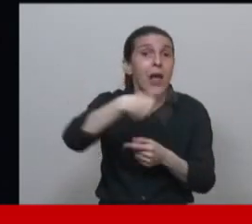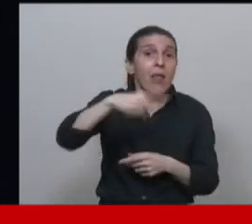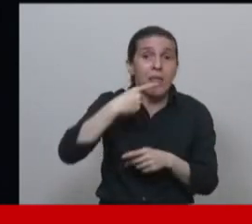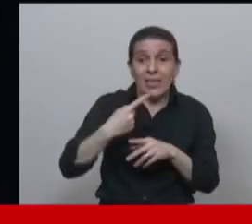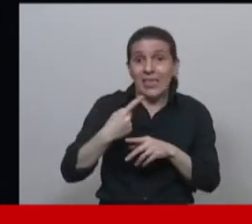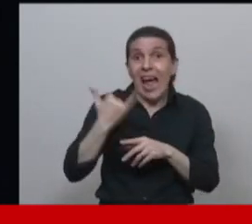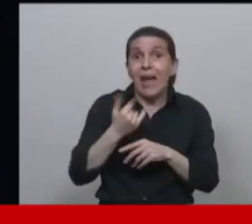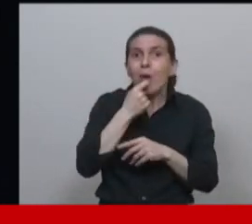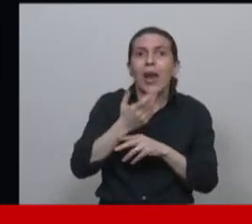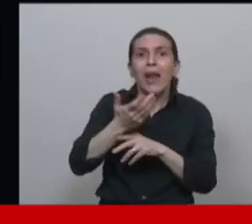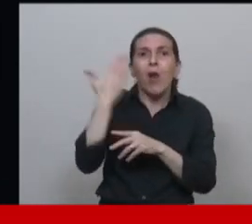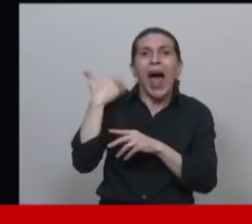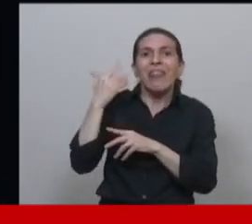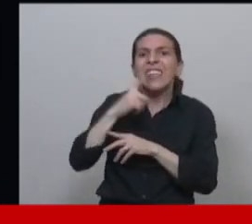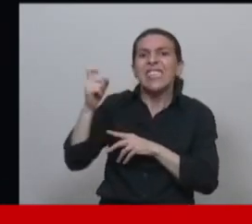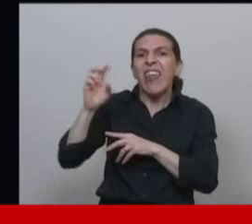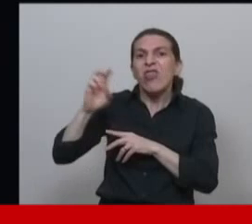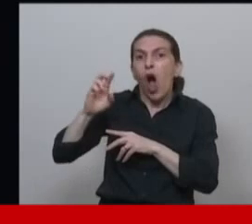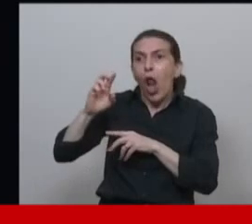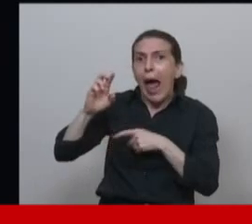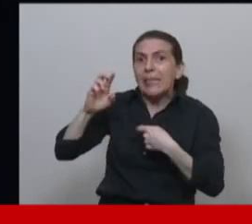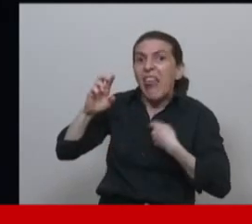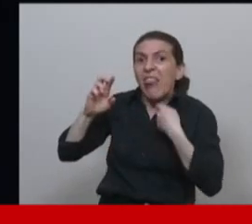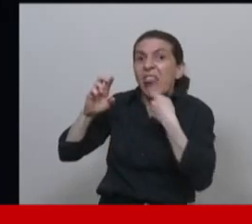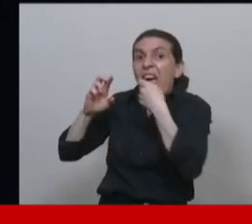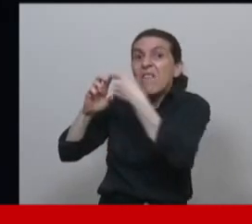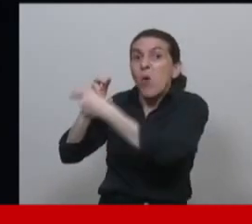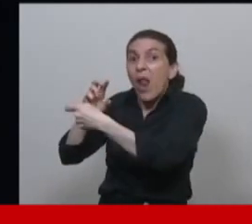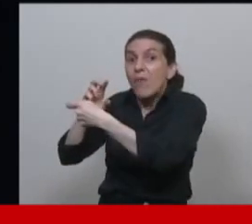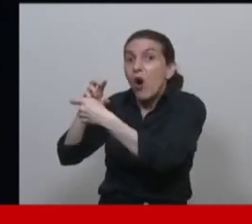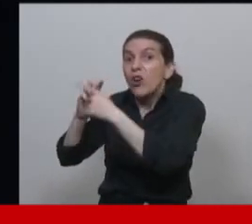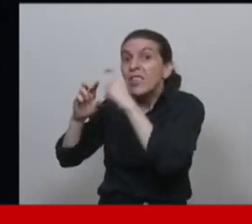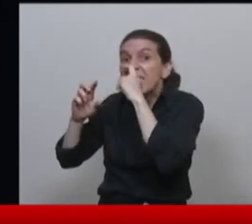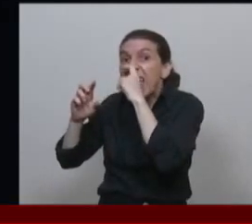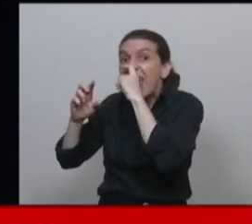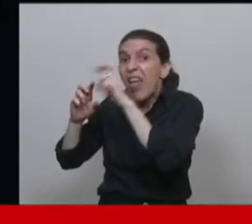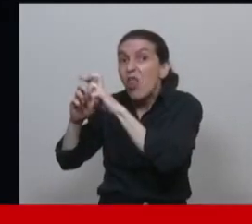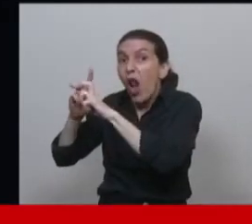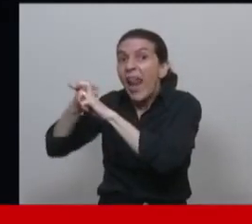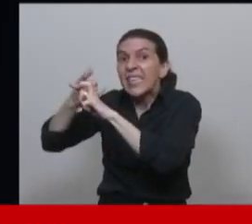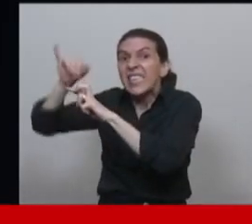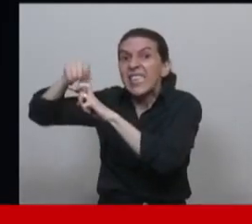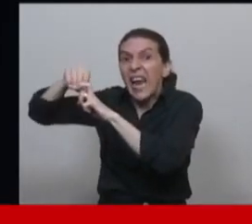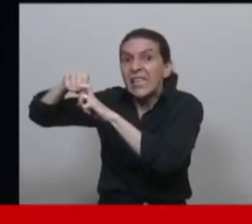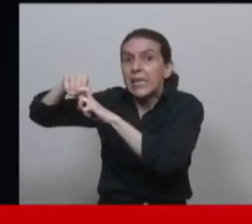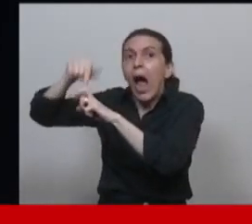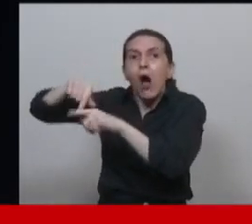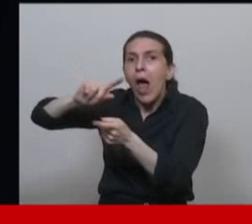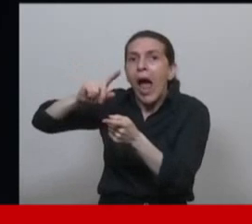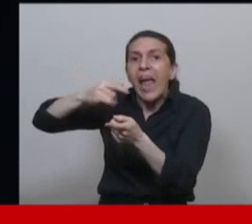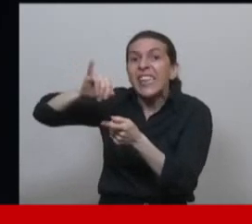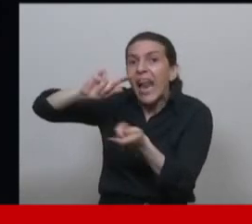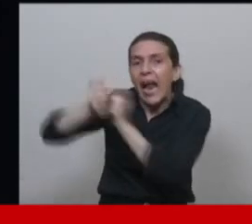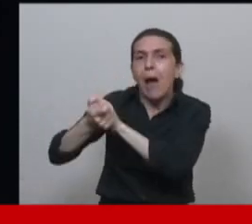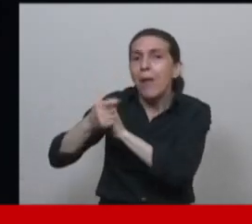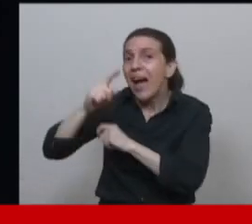de cada $100 de deuda Argentina pagaba $7 de intereses, ahora va a pagar $3 de intereses,